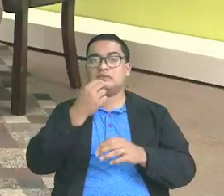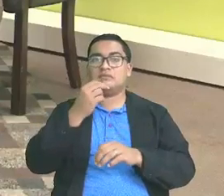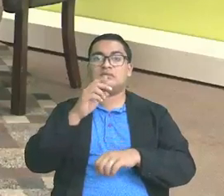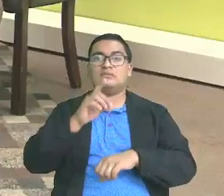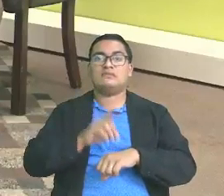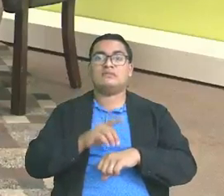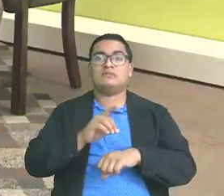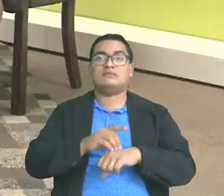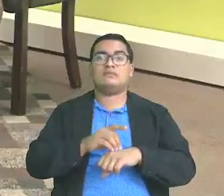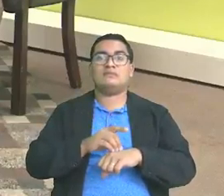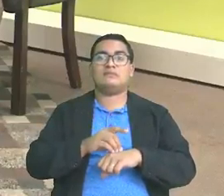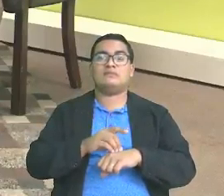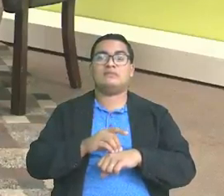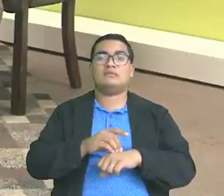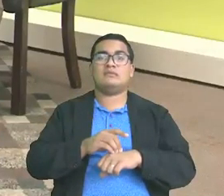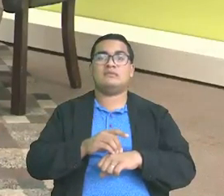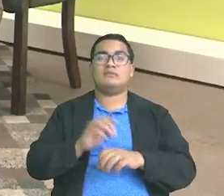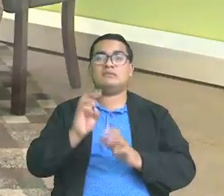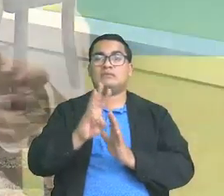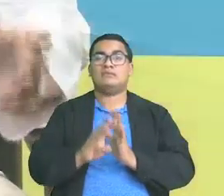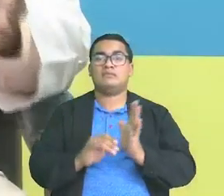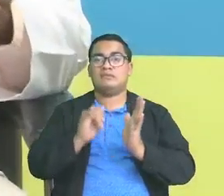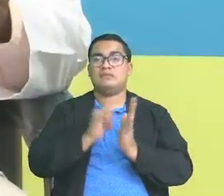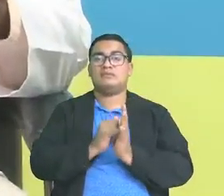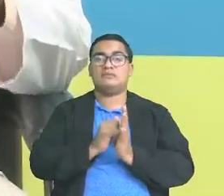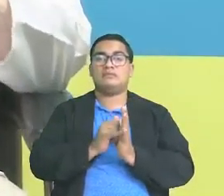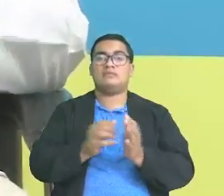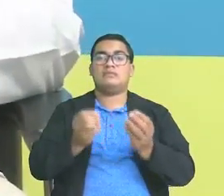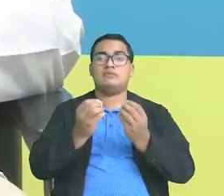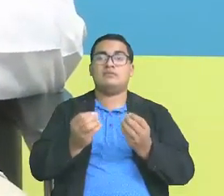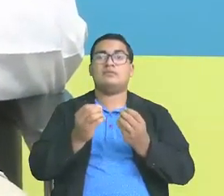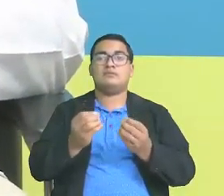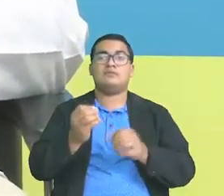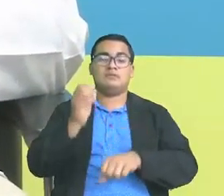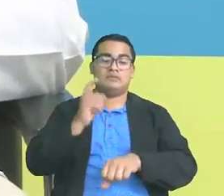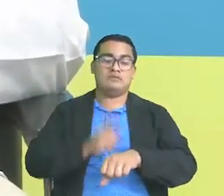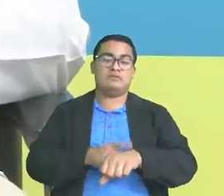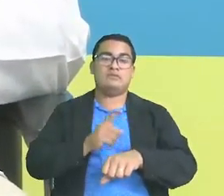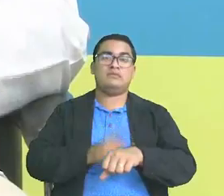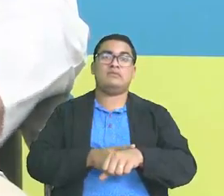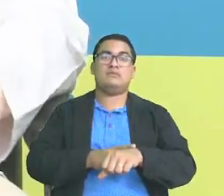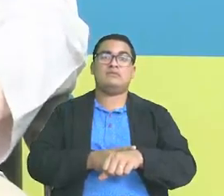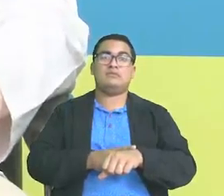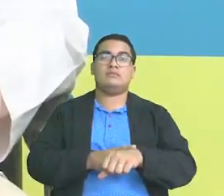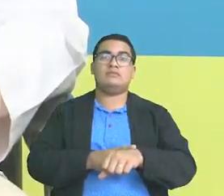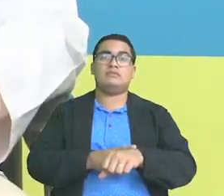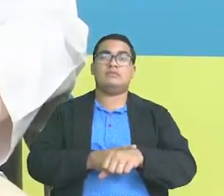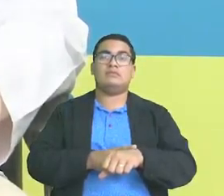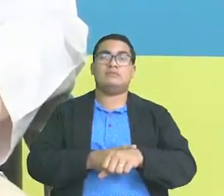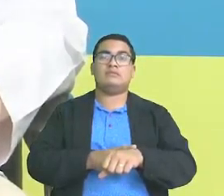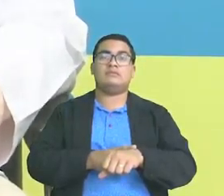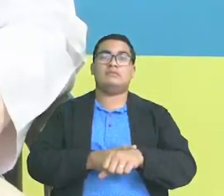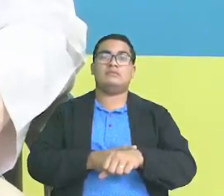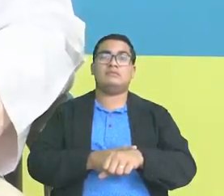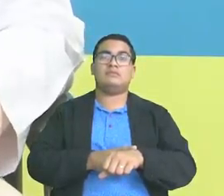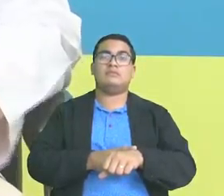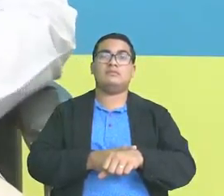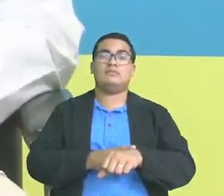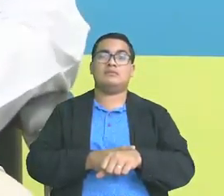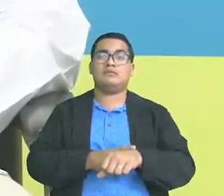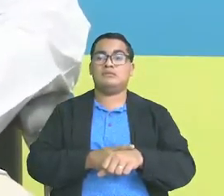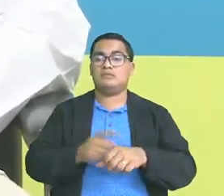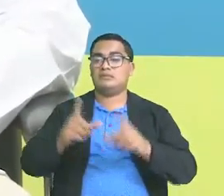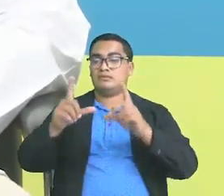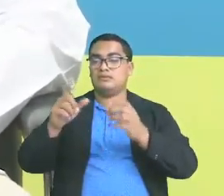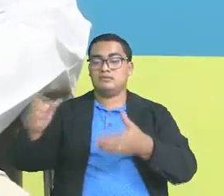que no WhatsApp? Porque muchas veces el tiempo, ¿cómo lo digo? Usted me manda una